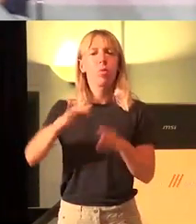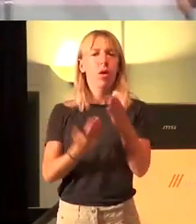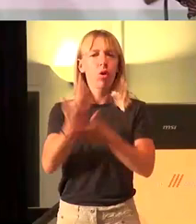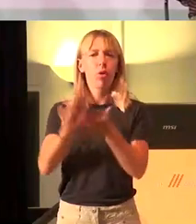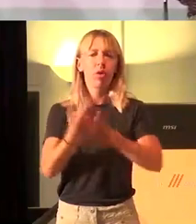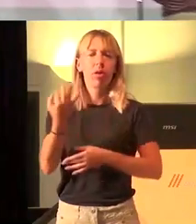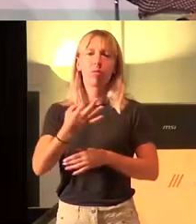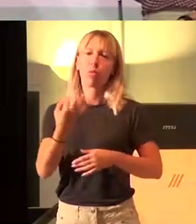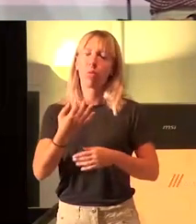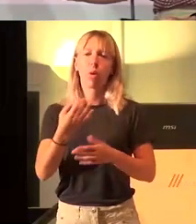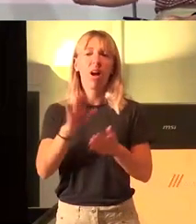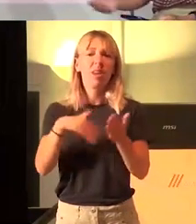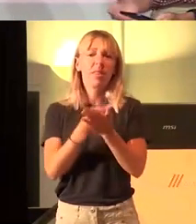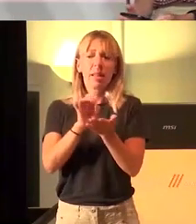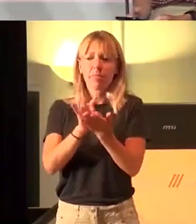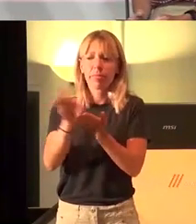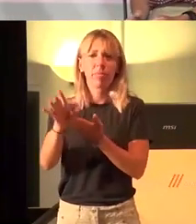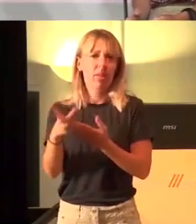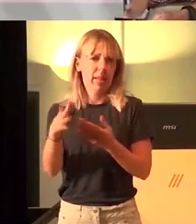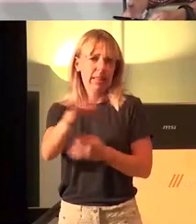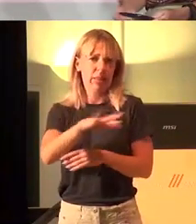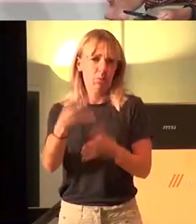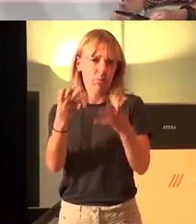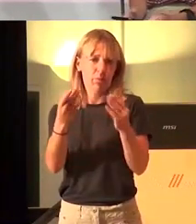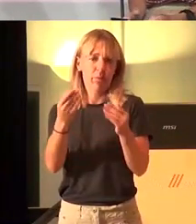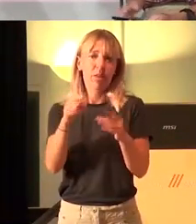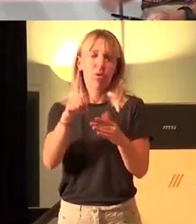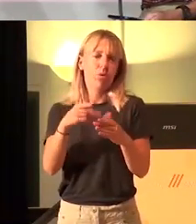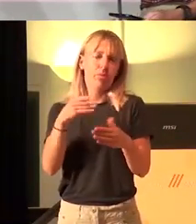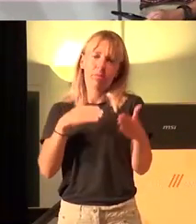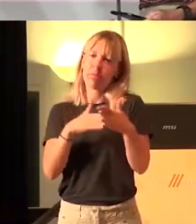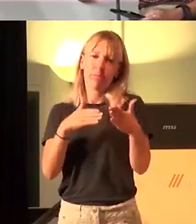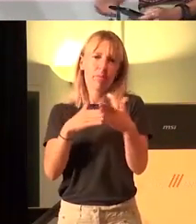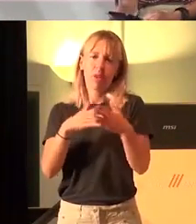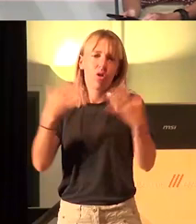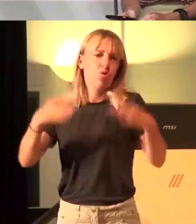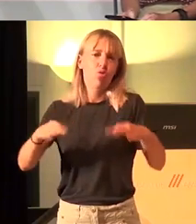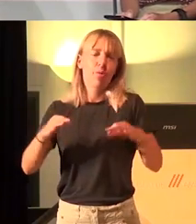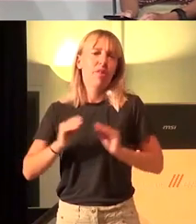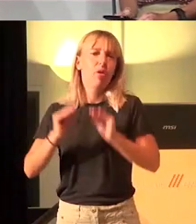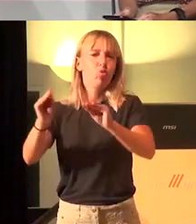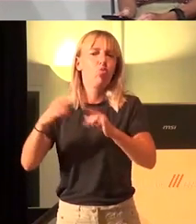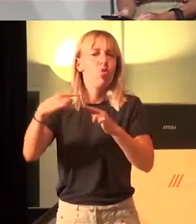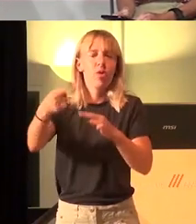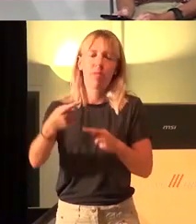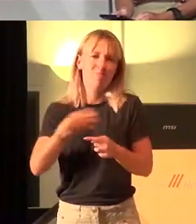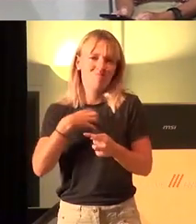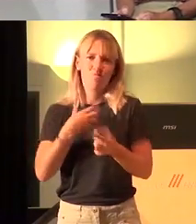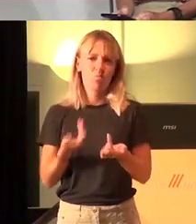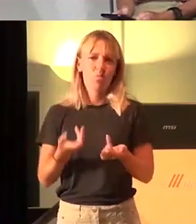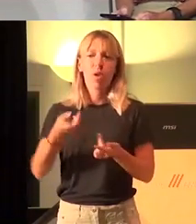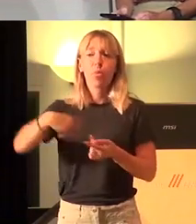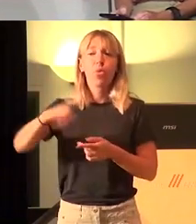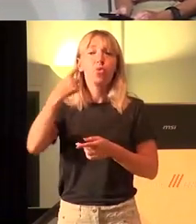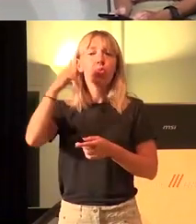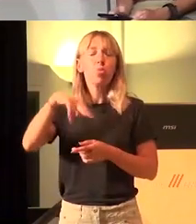que les han llegado a echar de muchos sitios, ¿no? Lo cual impide, por supuesto, que puedan normalizar su día a día. Y vosotros como